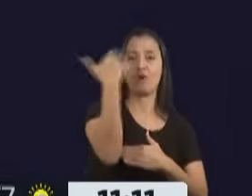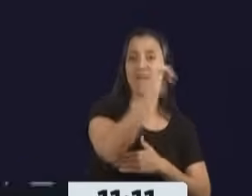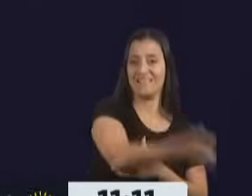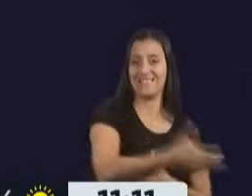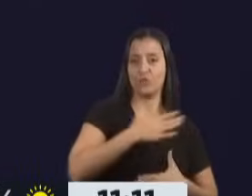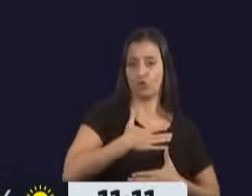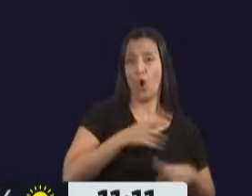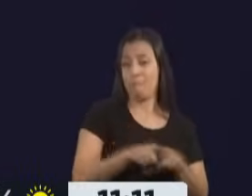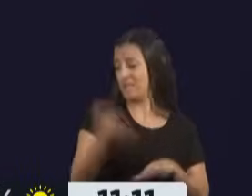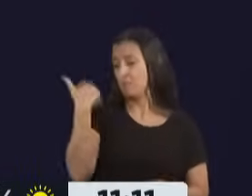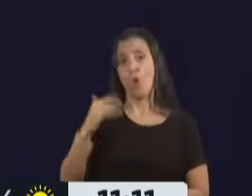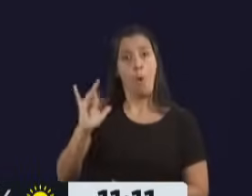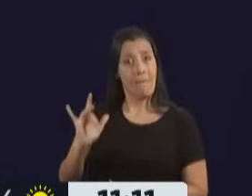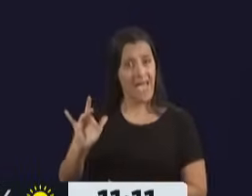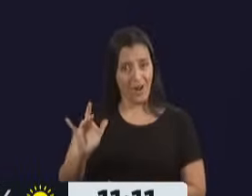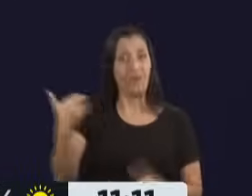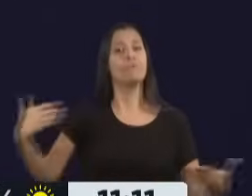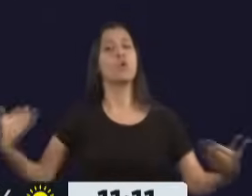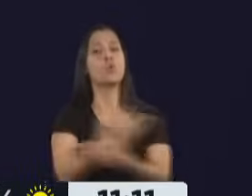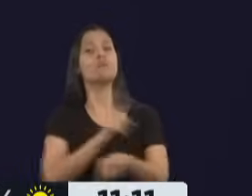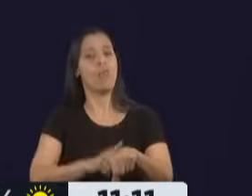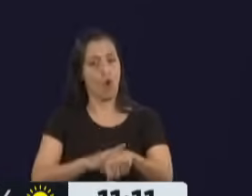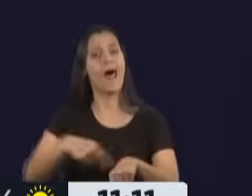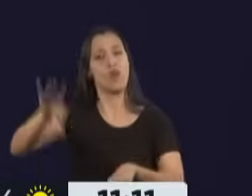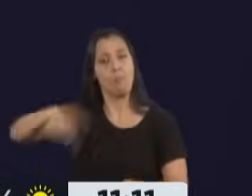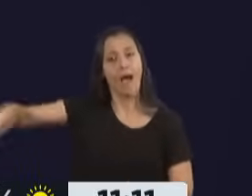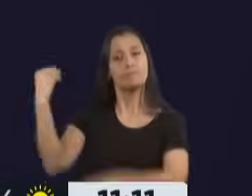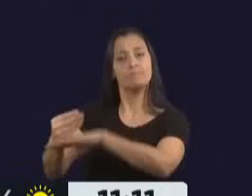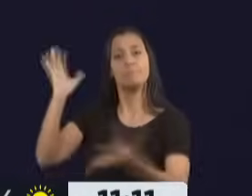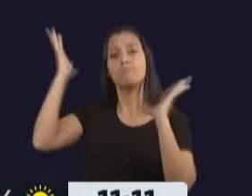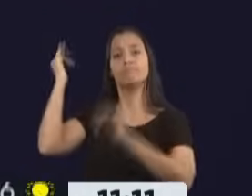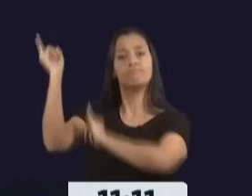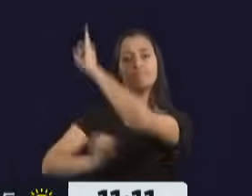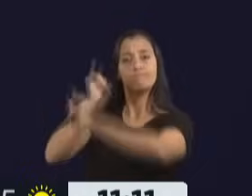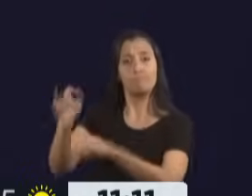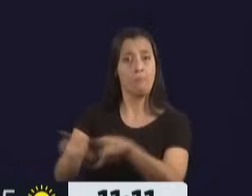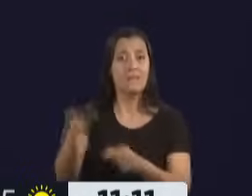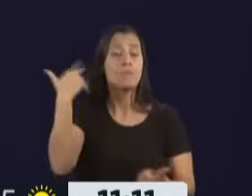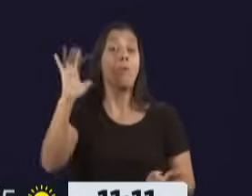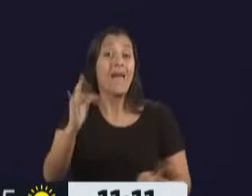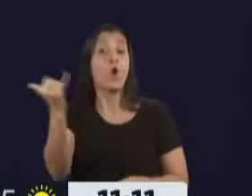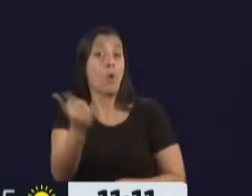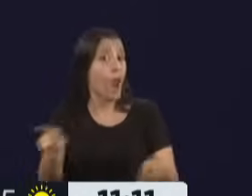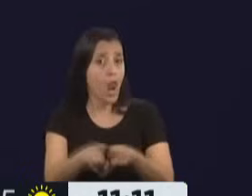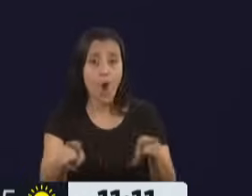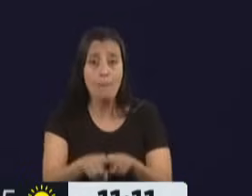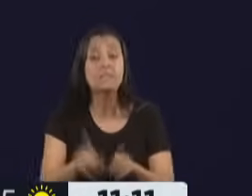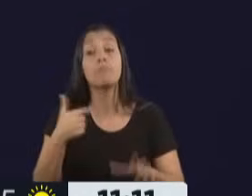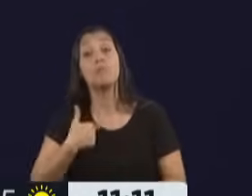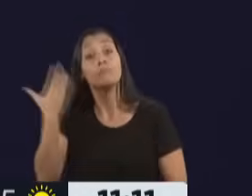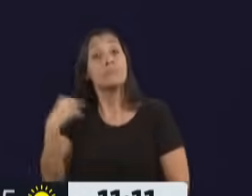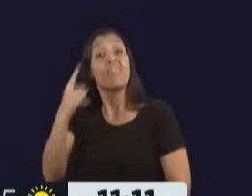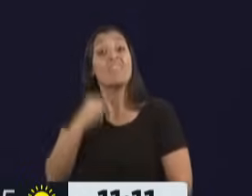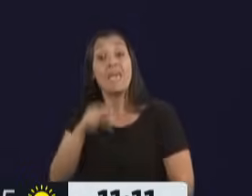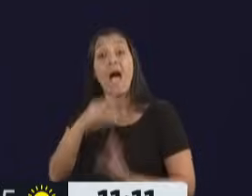tanto, eso ocurrió el miércoles, eso ocurrió también el jueves y el viernes, como parte de mi agenda, yo en este